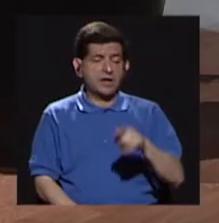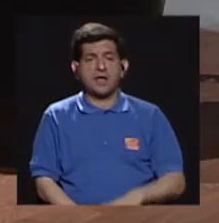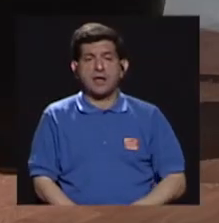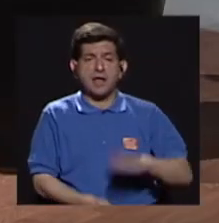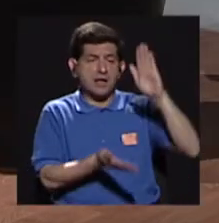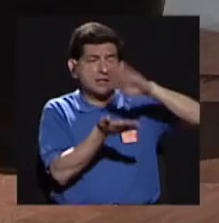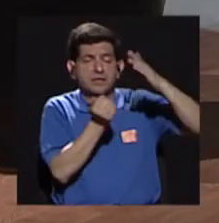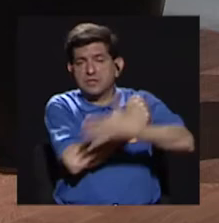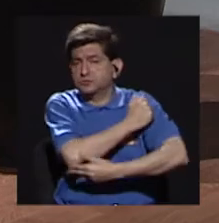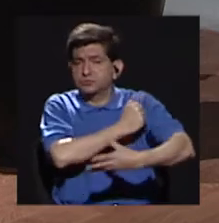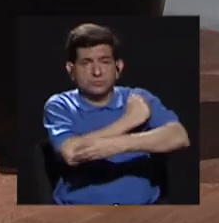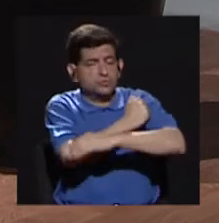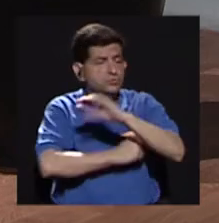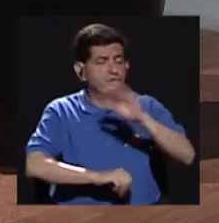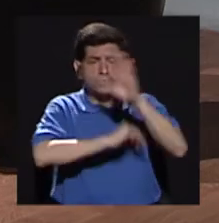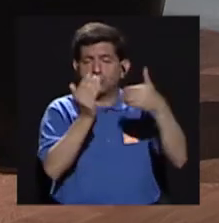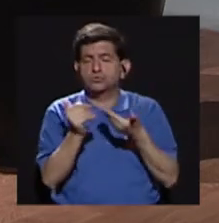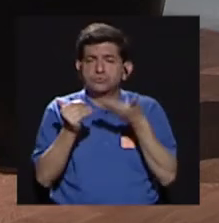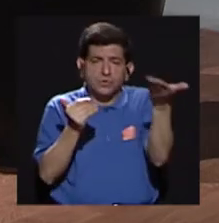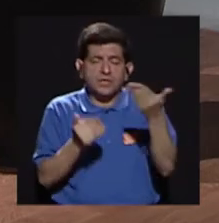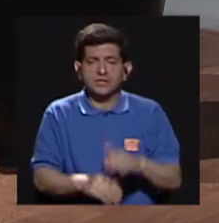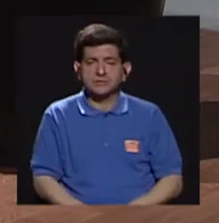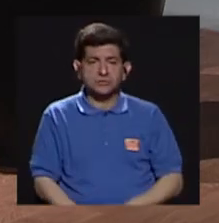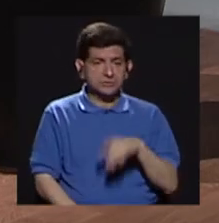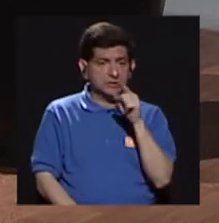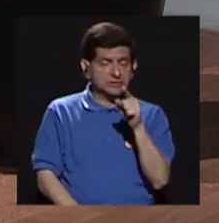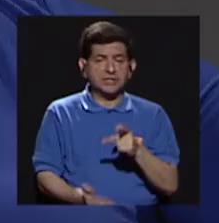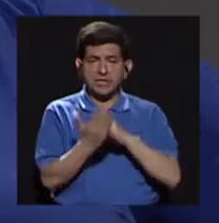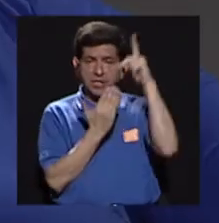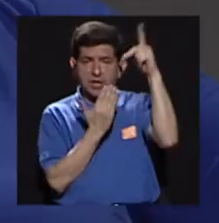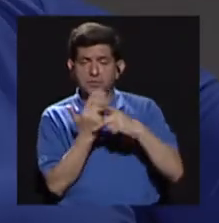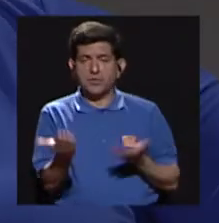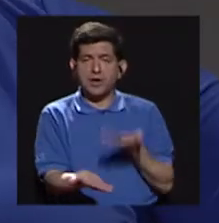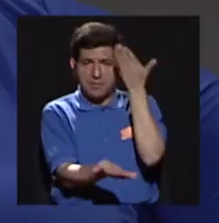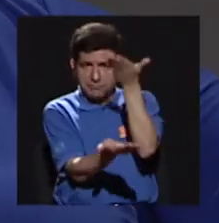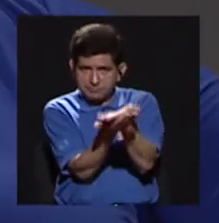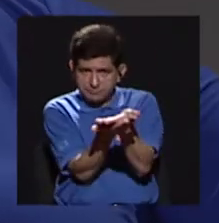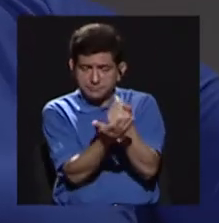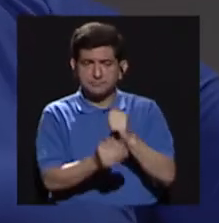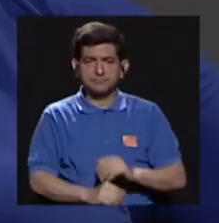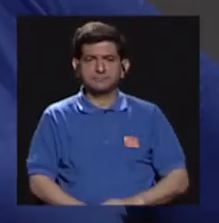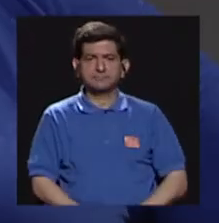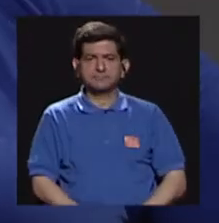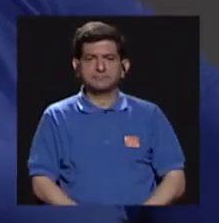pobreza y hacer todas las cosas que su programa propone